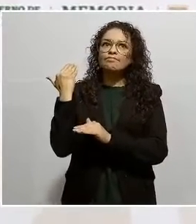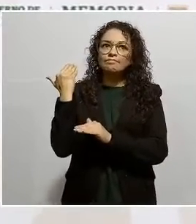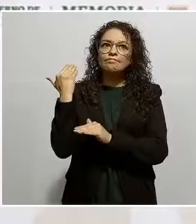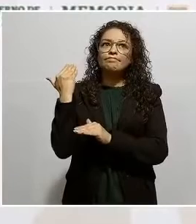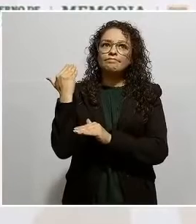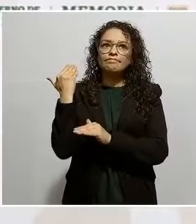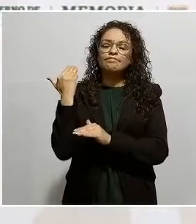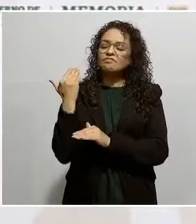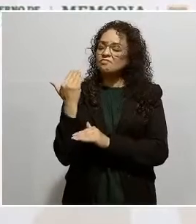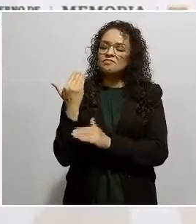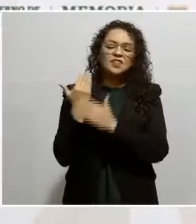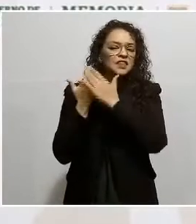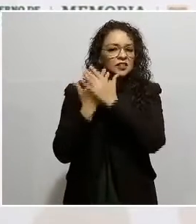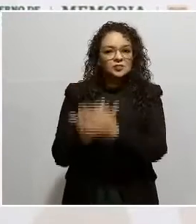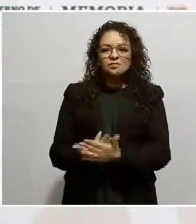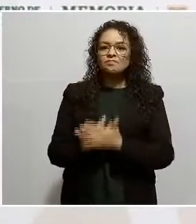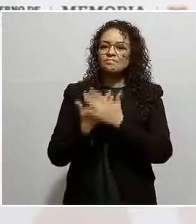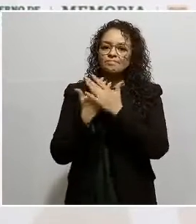estamos esperando un gobierno